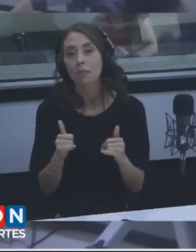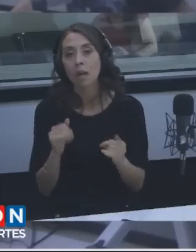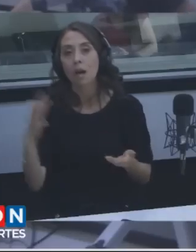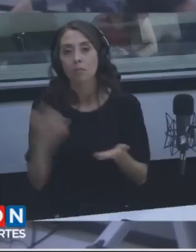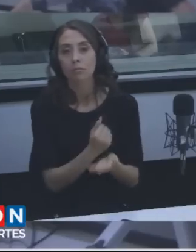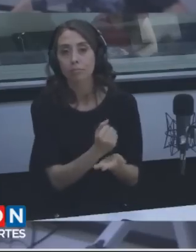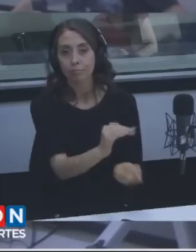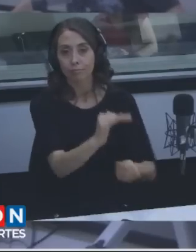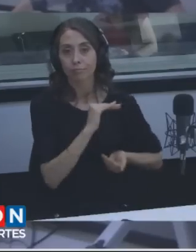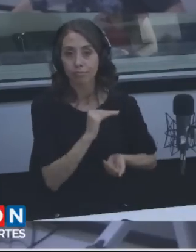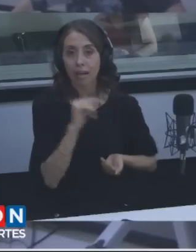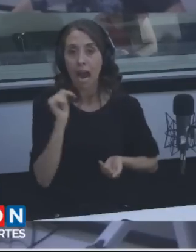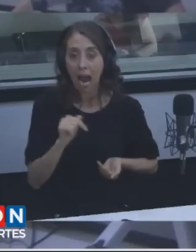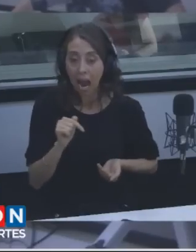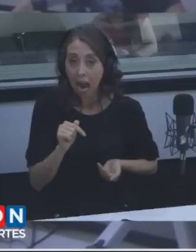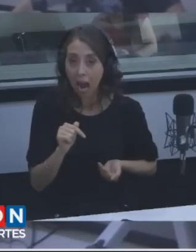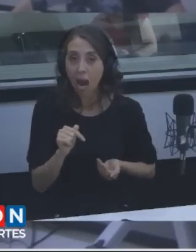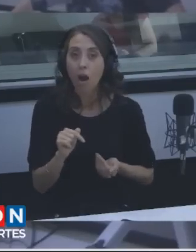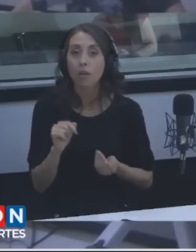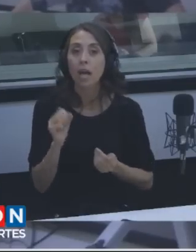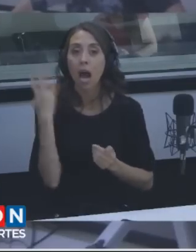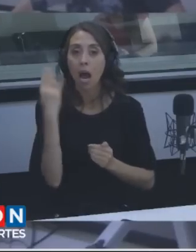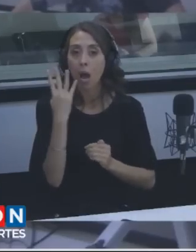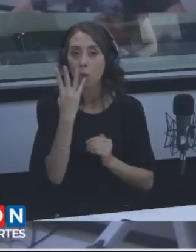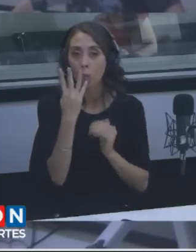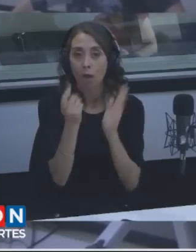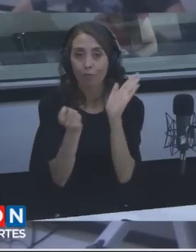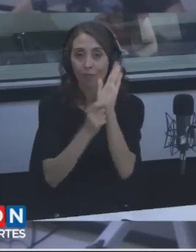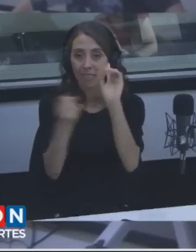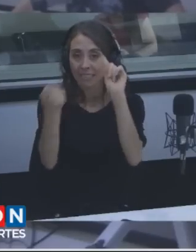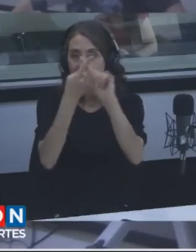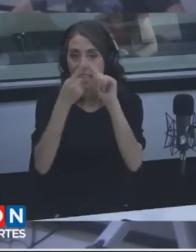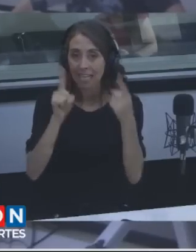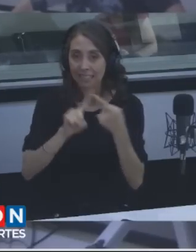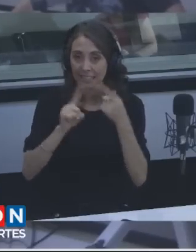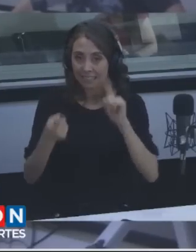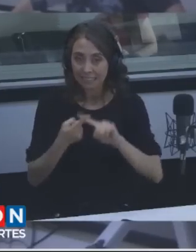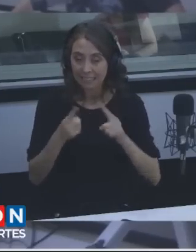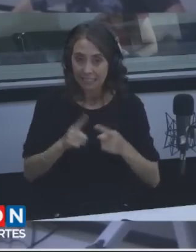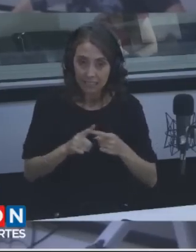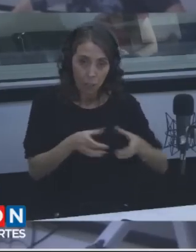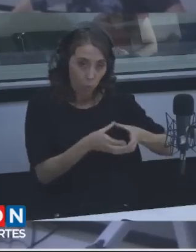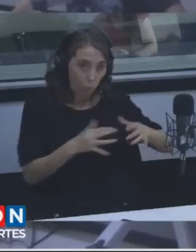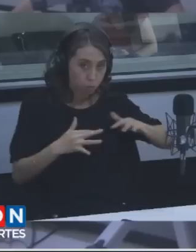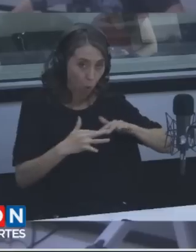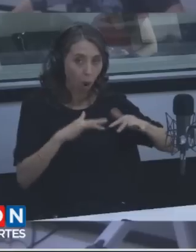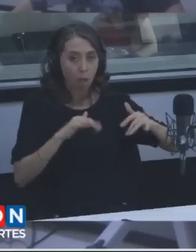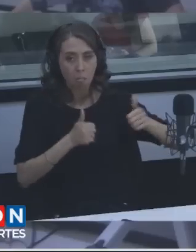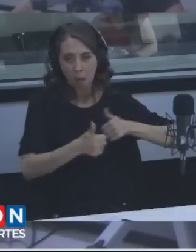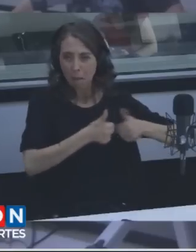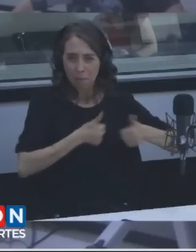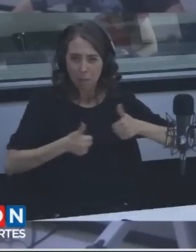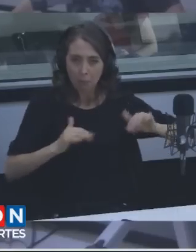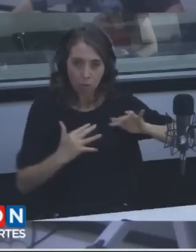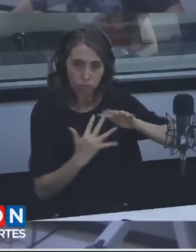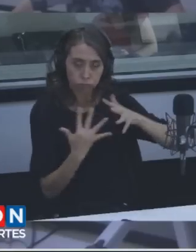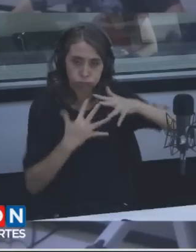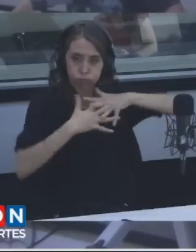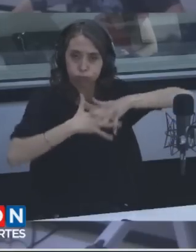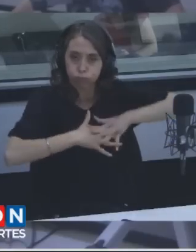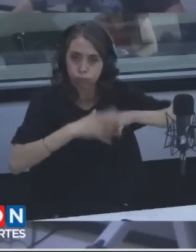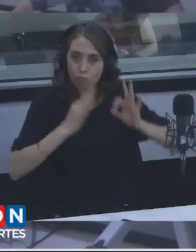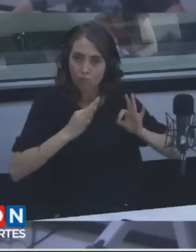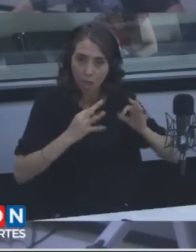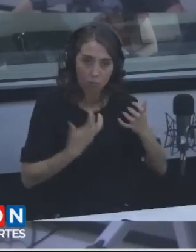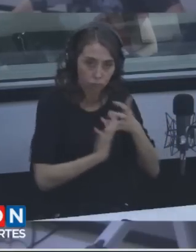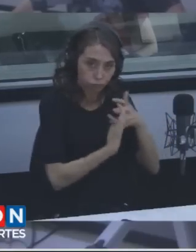Y ahora creo que sacando las primeras 4 fechas que no nos fuimos encontrando también como equipo, obviamente adaptándonos a